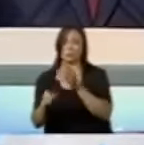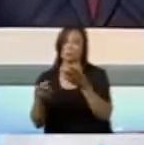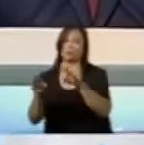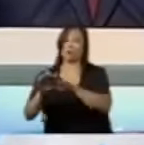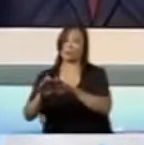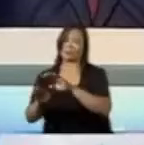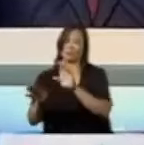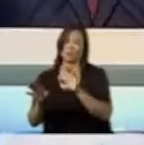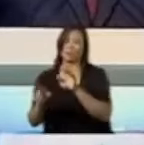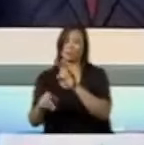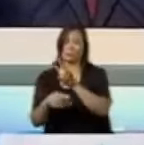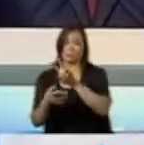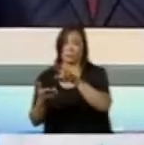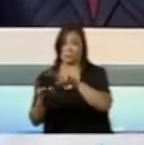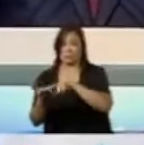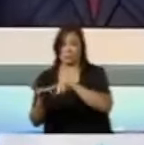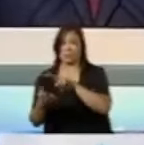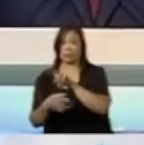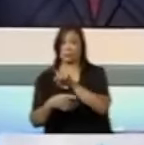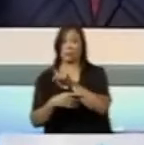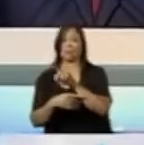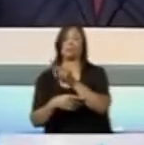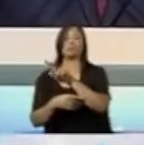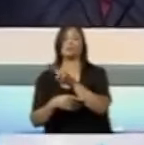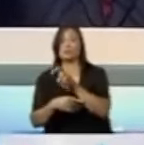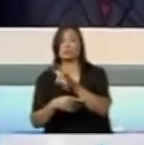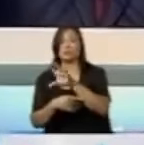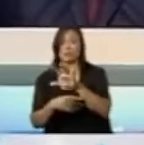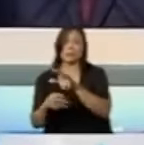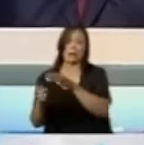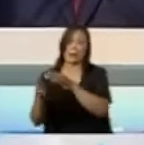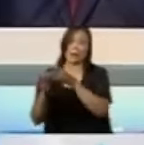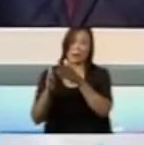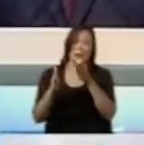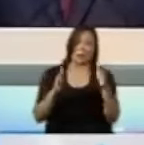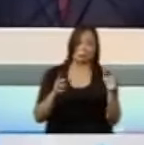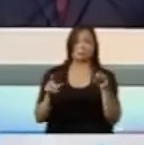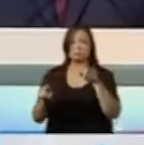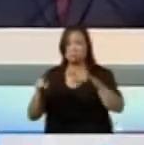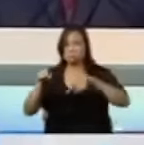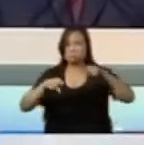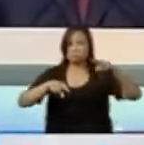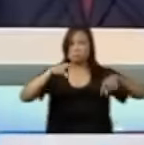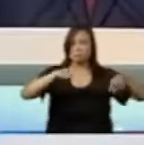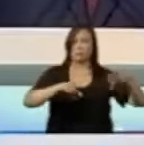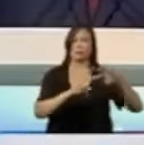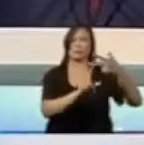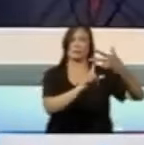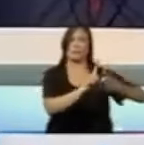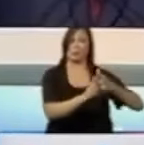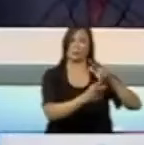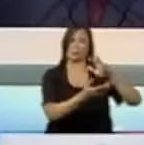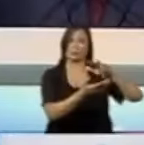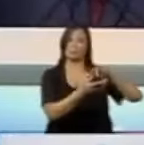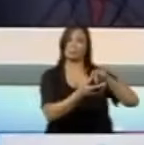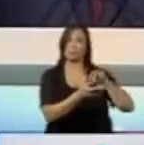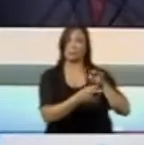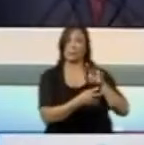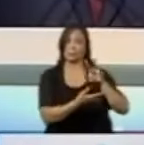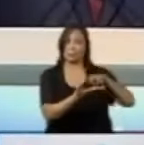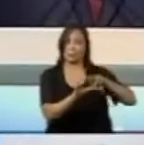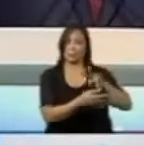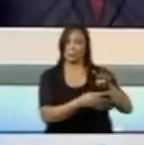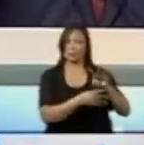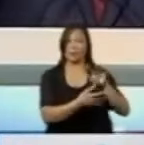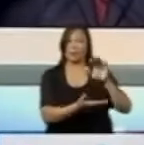año de la pandemia. En el 21, vuelve a 275. ¿Y qué pasa en el primer trimestre del 2024? Que cae a